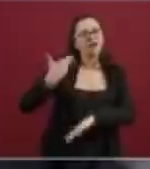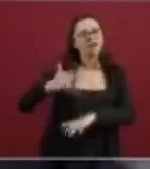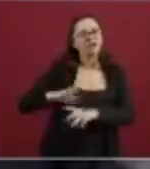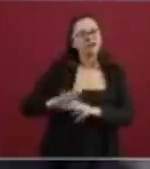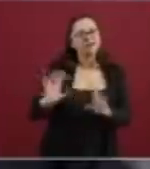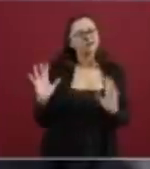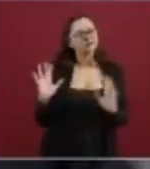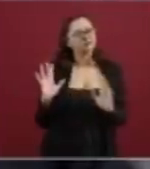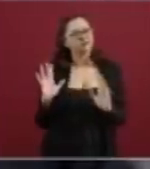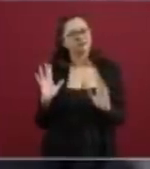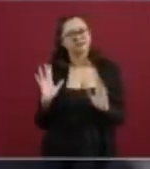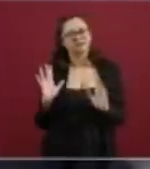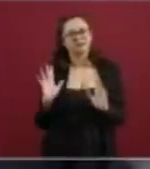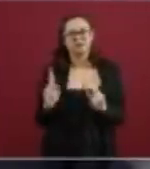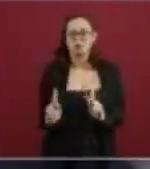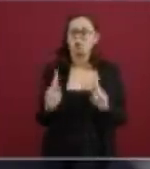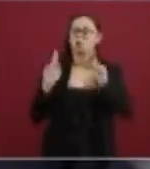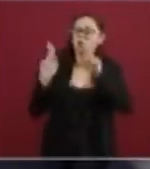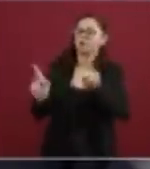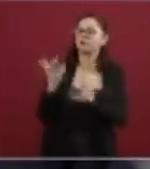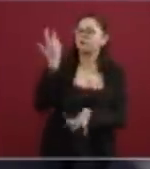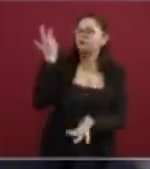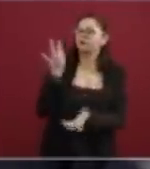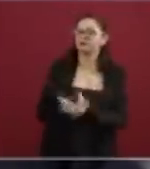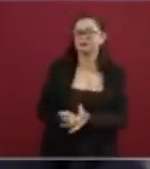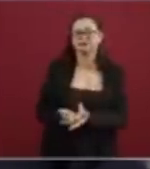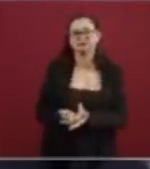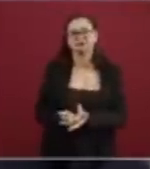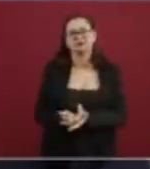se convirtió en puente.